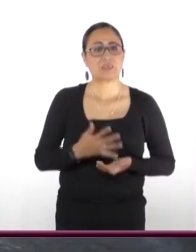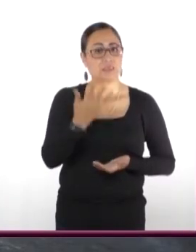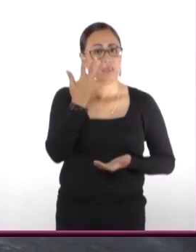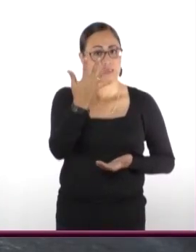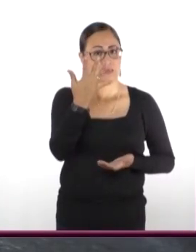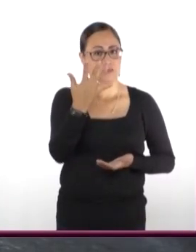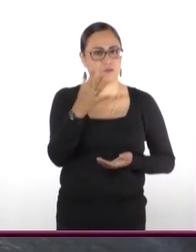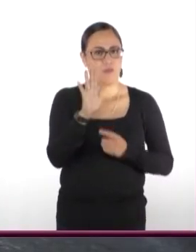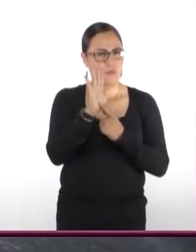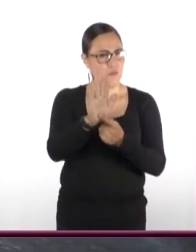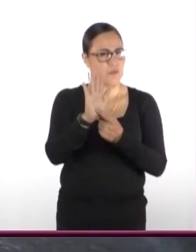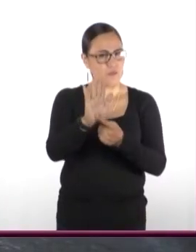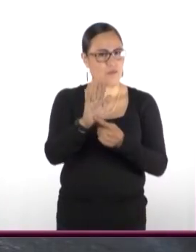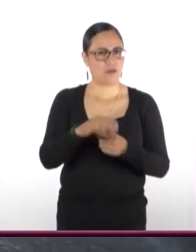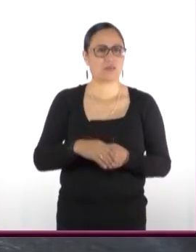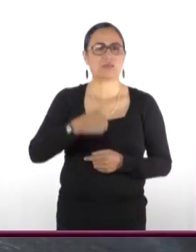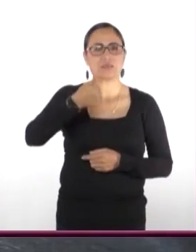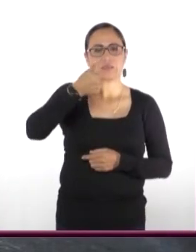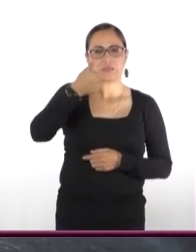5.